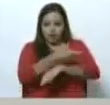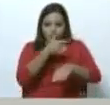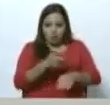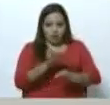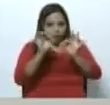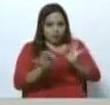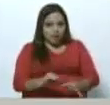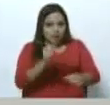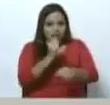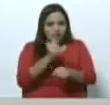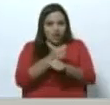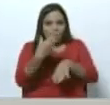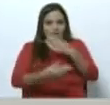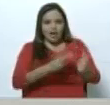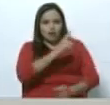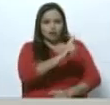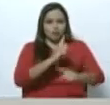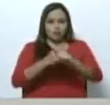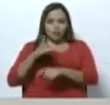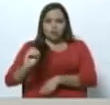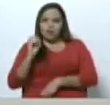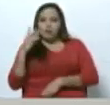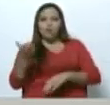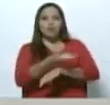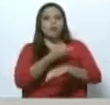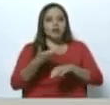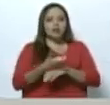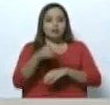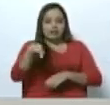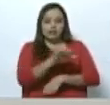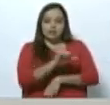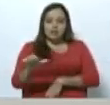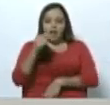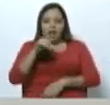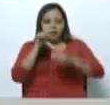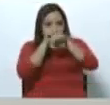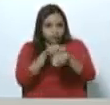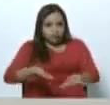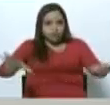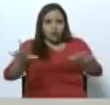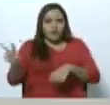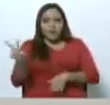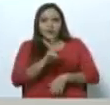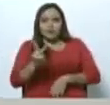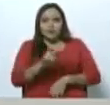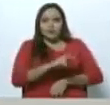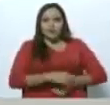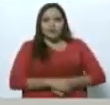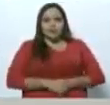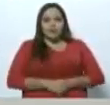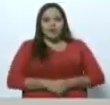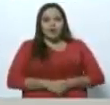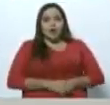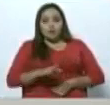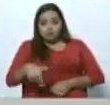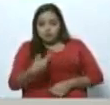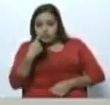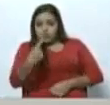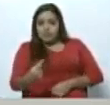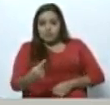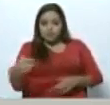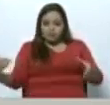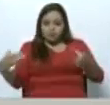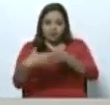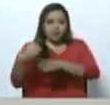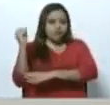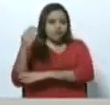buen gobierno. Estaremos a partir de esta semana desplegados en todo el territorio nacional. Simultáneamente podemos decir que el Congreso de las Mujeres ya